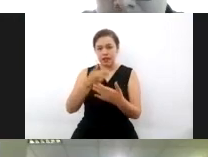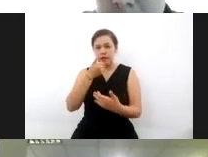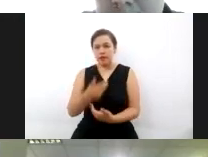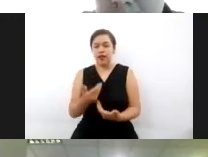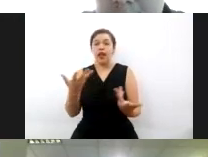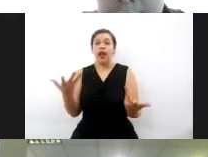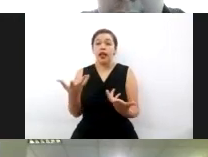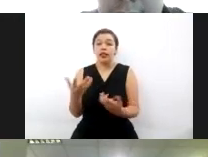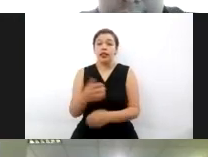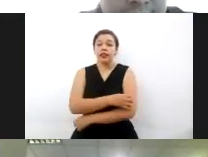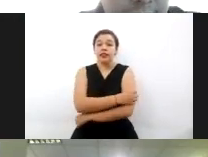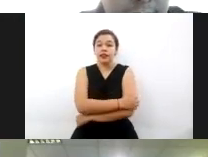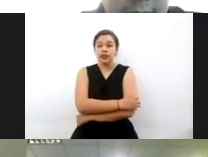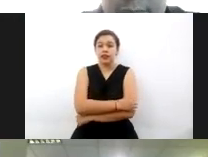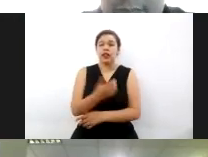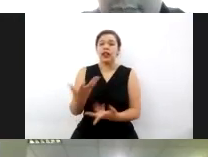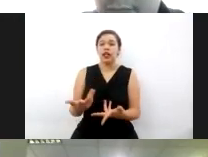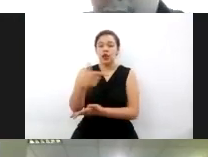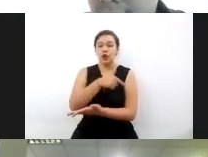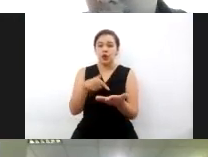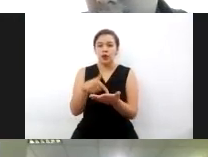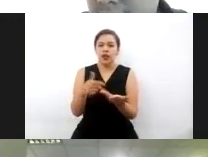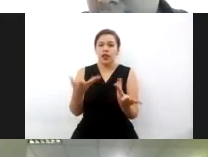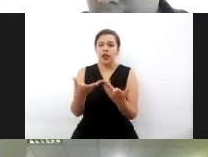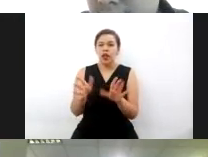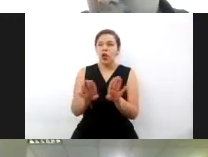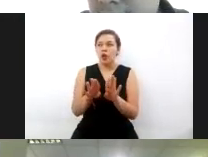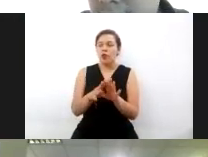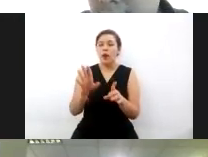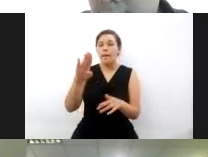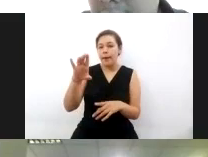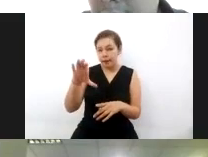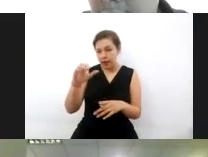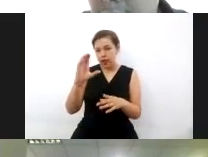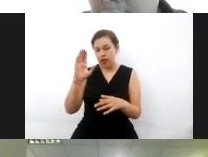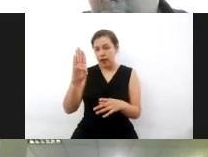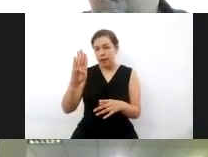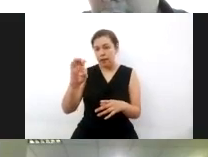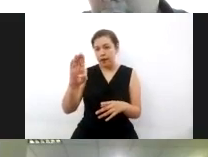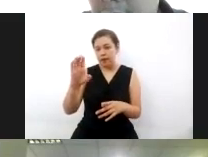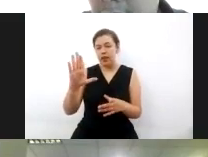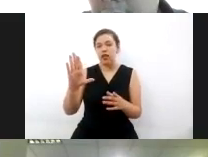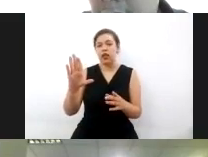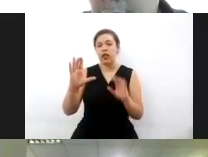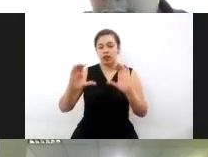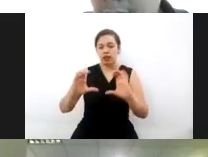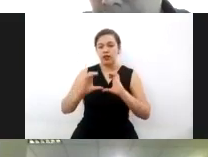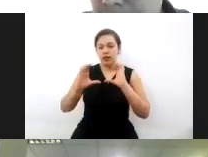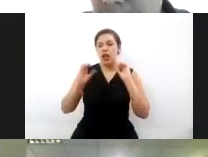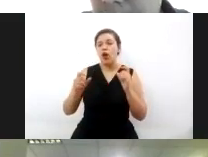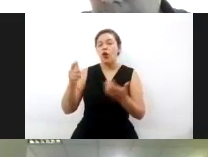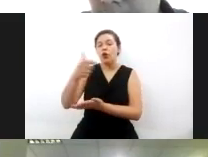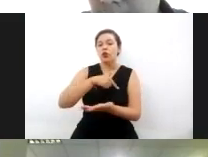tener en un centro de, como una guardería o un lugar donde se asista a